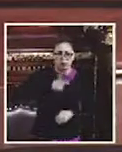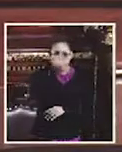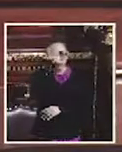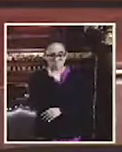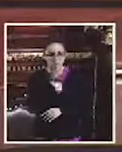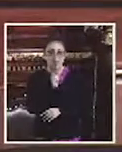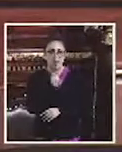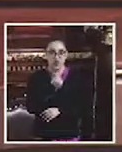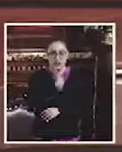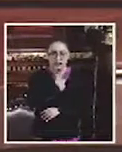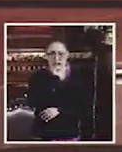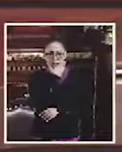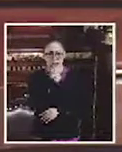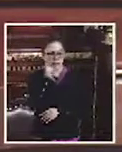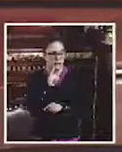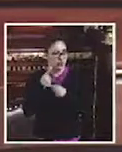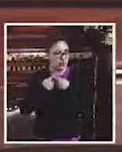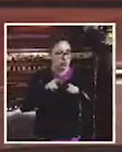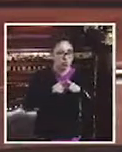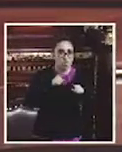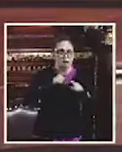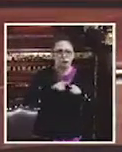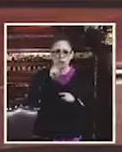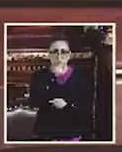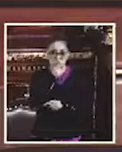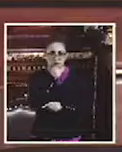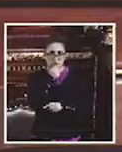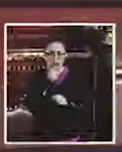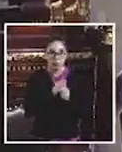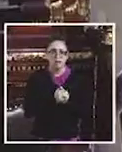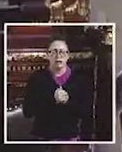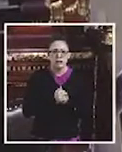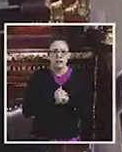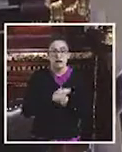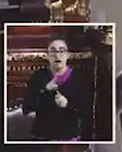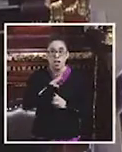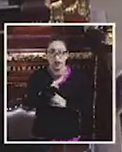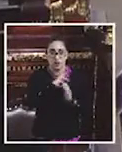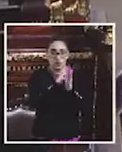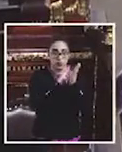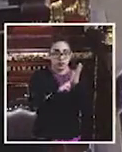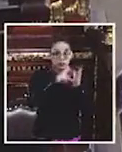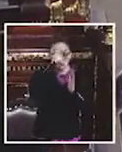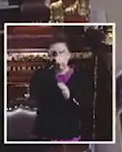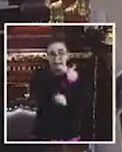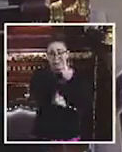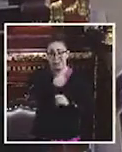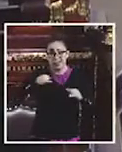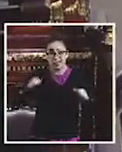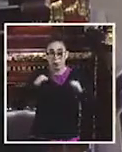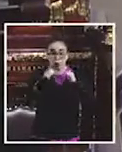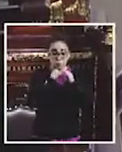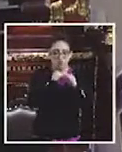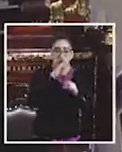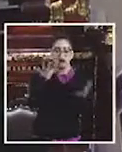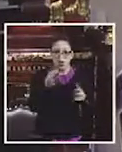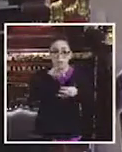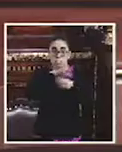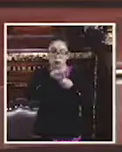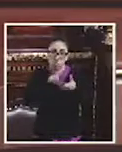género diversas en la policía. La modificación del Código de Instituciones y Procedimientos Electorales y